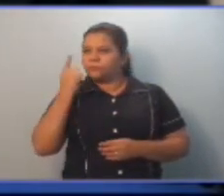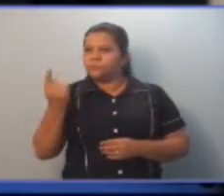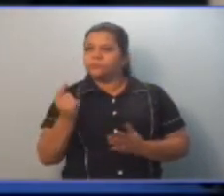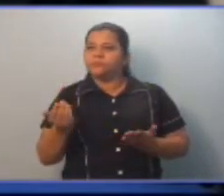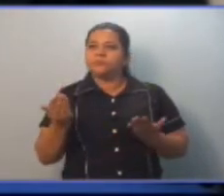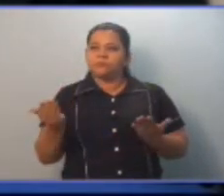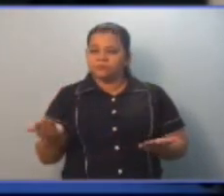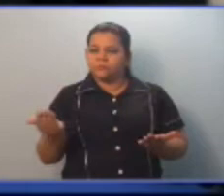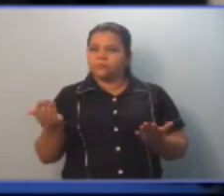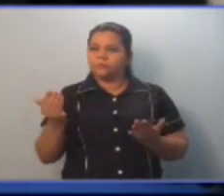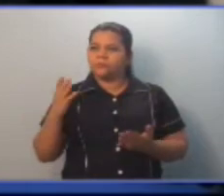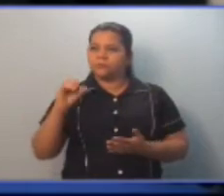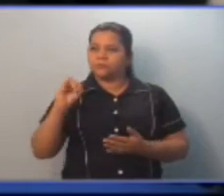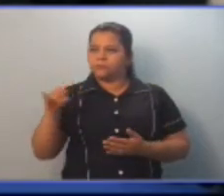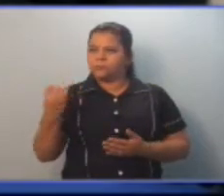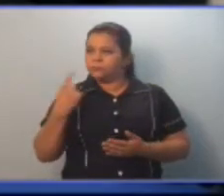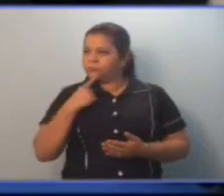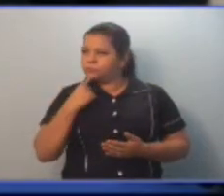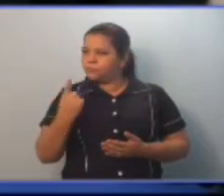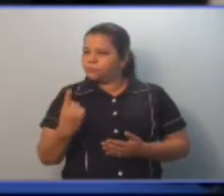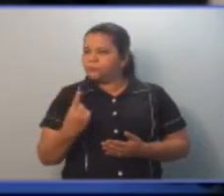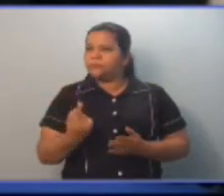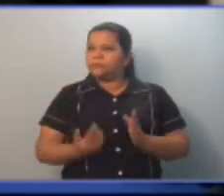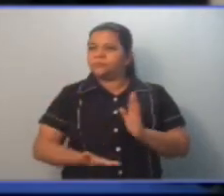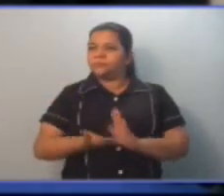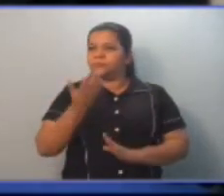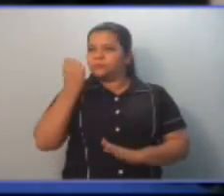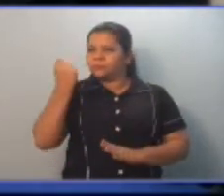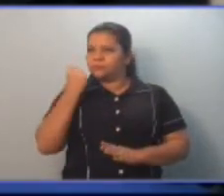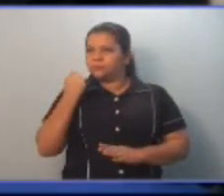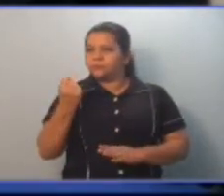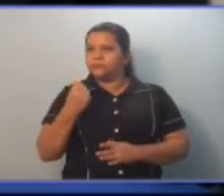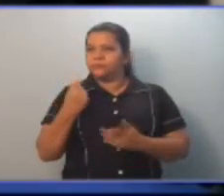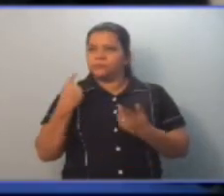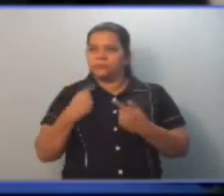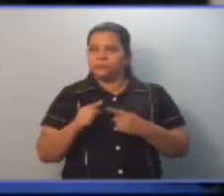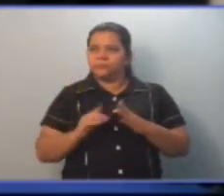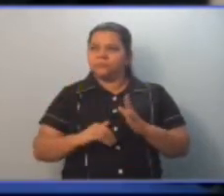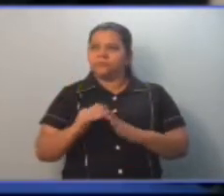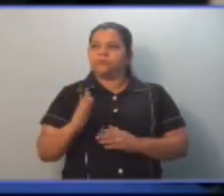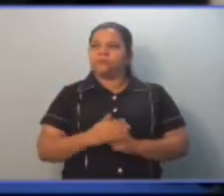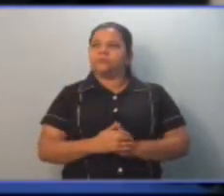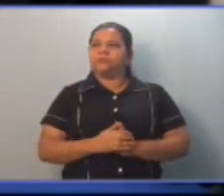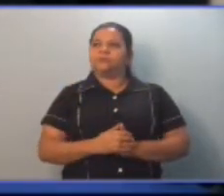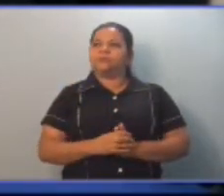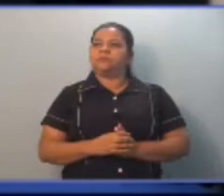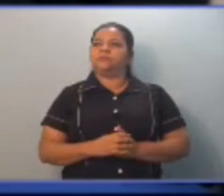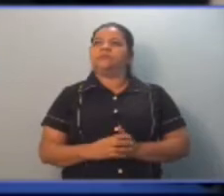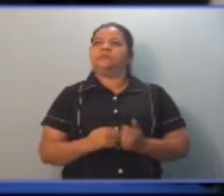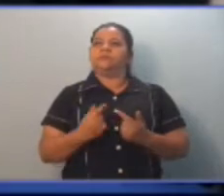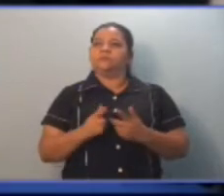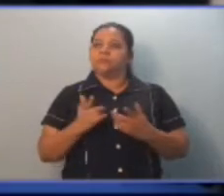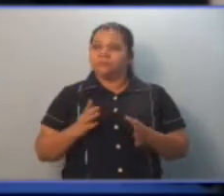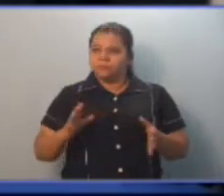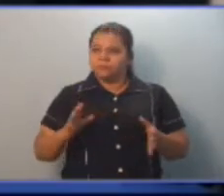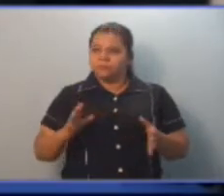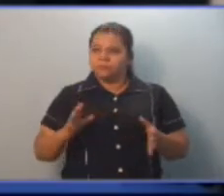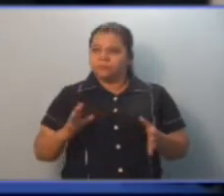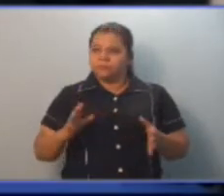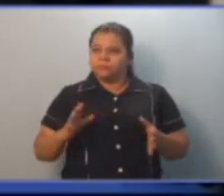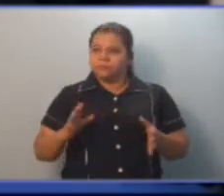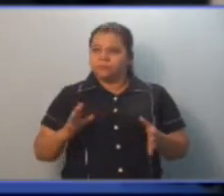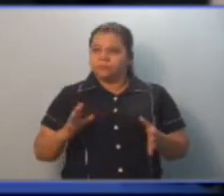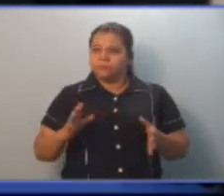Constitucional han manipulado la prioridad en la resolución de algunos casos, mientras que otros que poseen mayor antigüedad no los